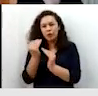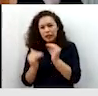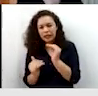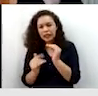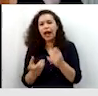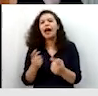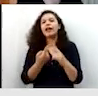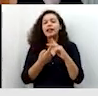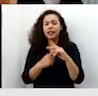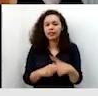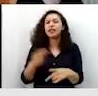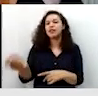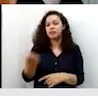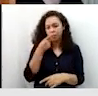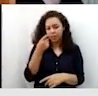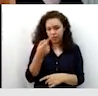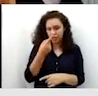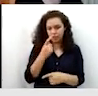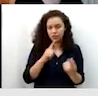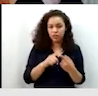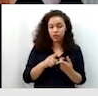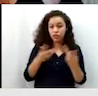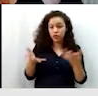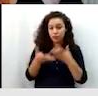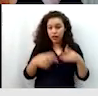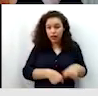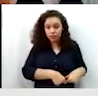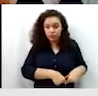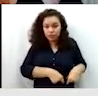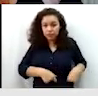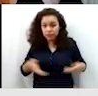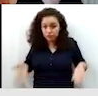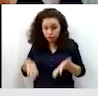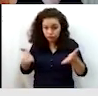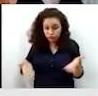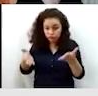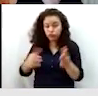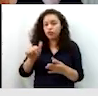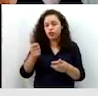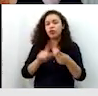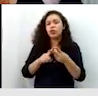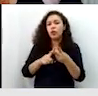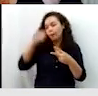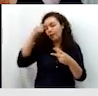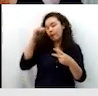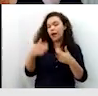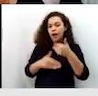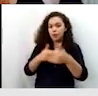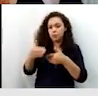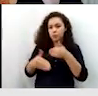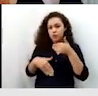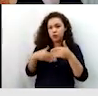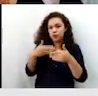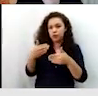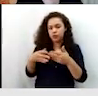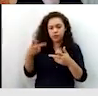medicamentos unos que son estimulantes de páncreas, otros como tal es para poder procesar esas